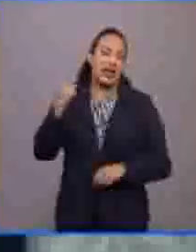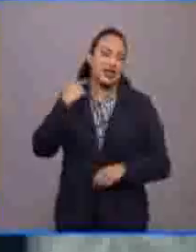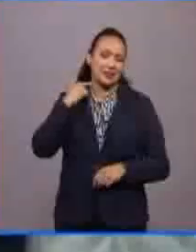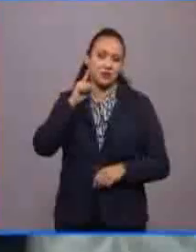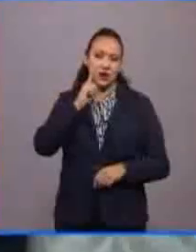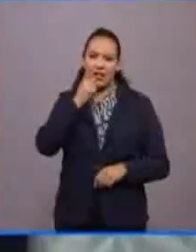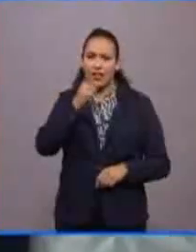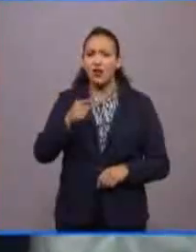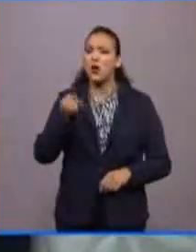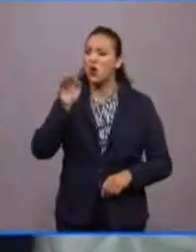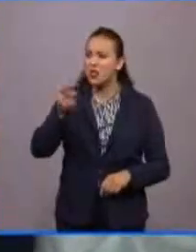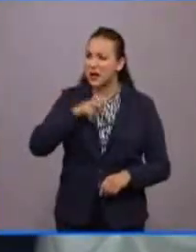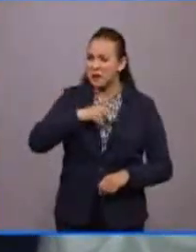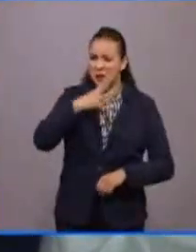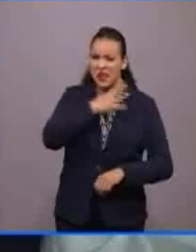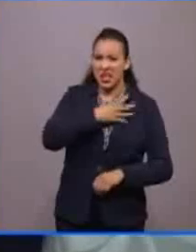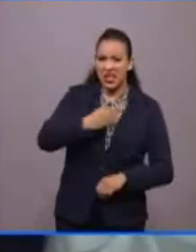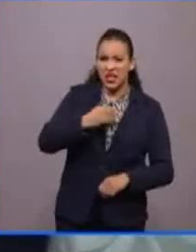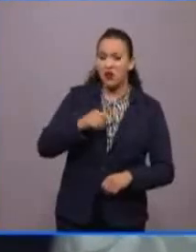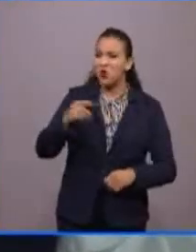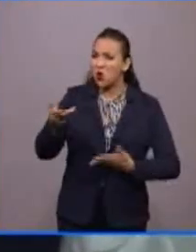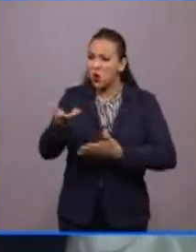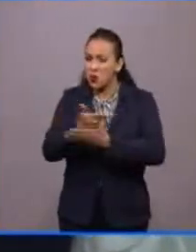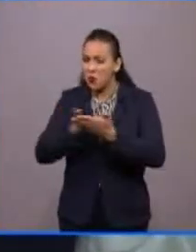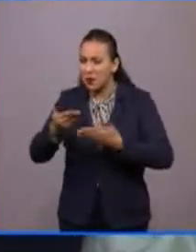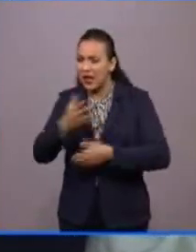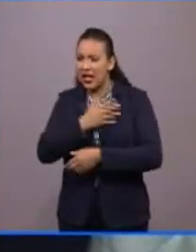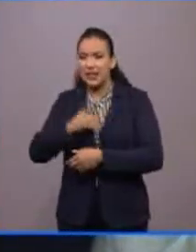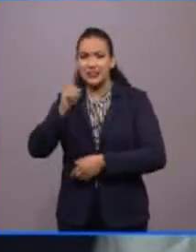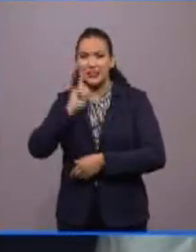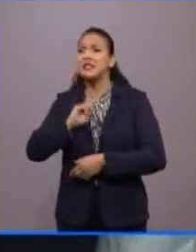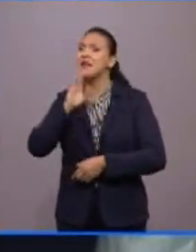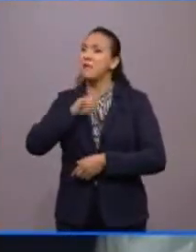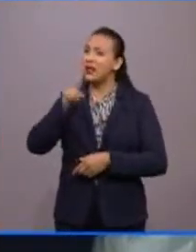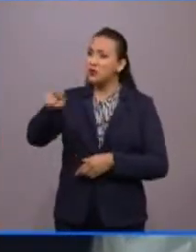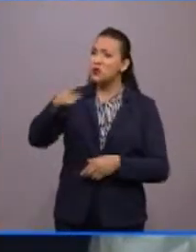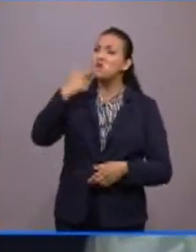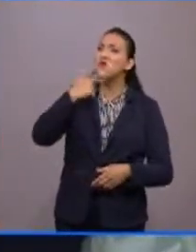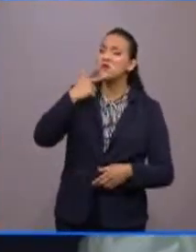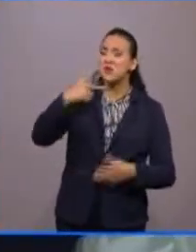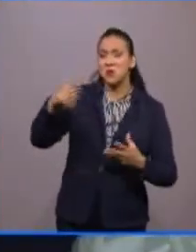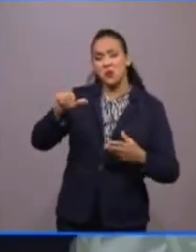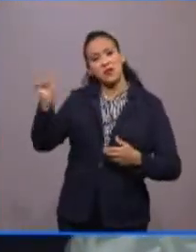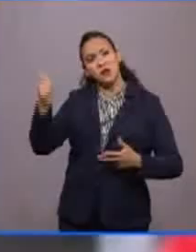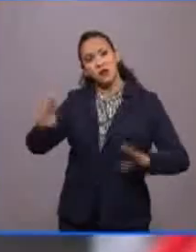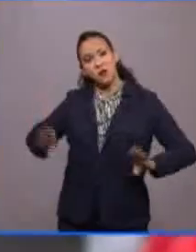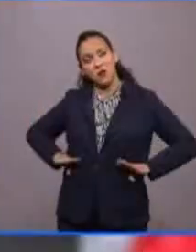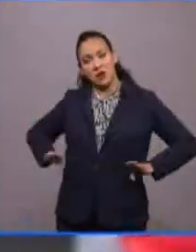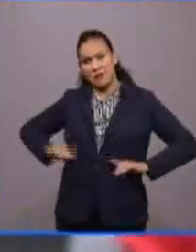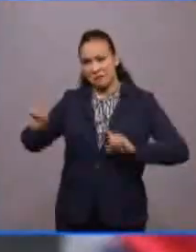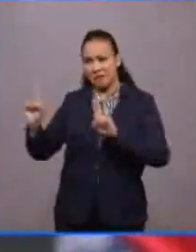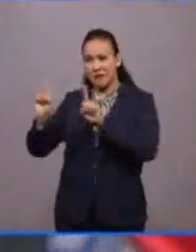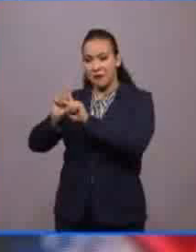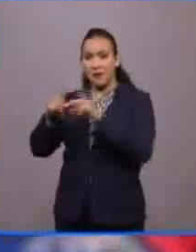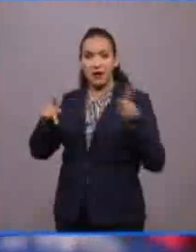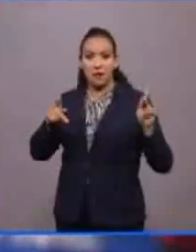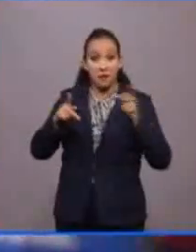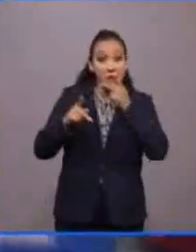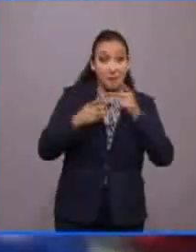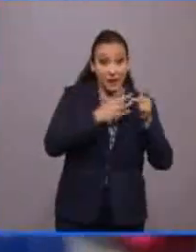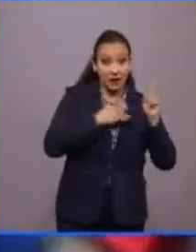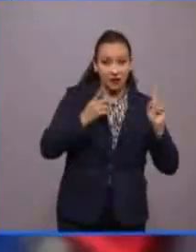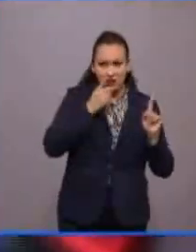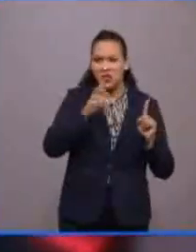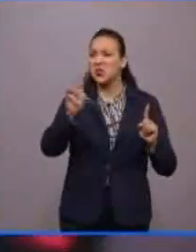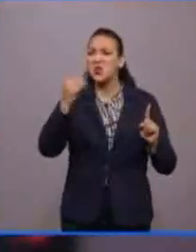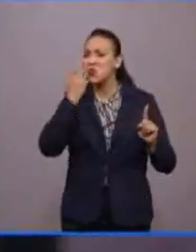y reclamó que la convivencia con ellas le producía daño a sus hijas, el Tribunal Regional negó la custodia al padre, pues determinó que no se pueden